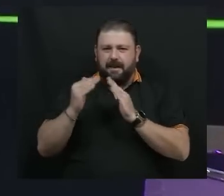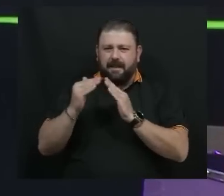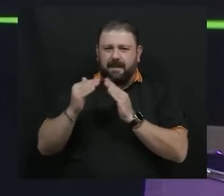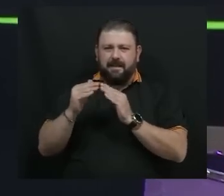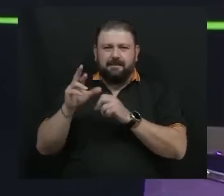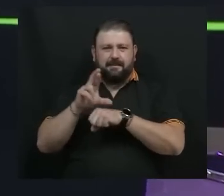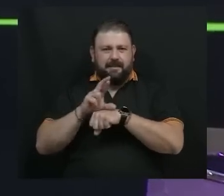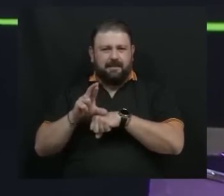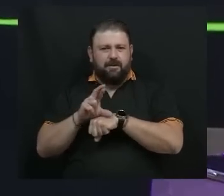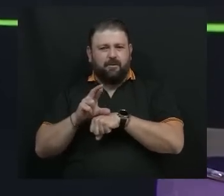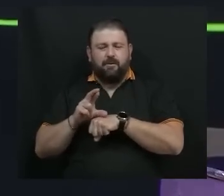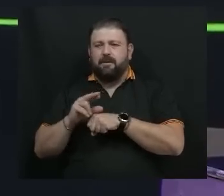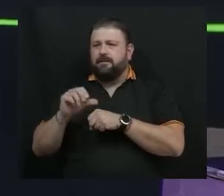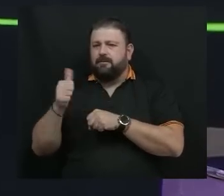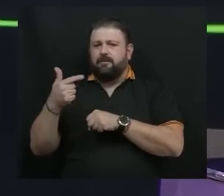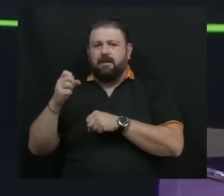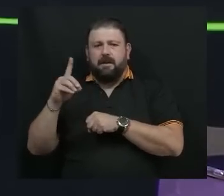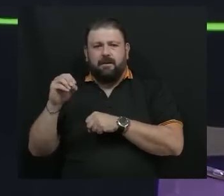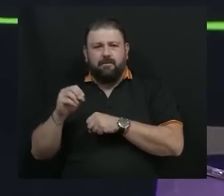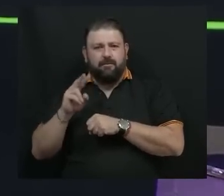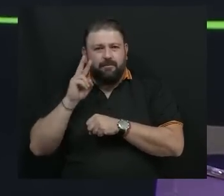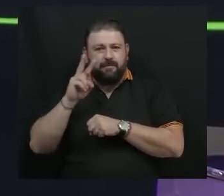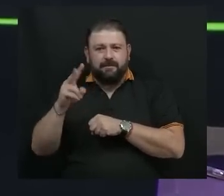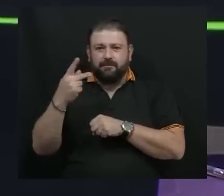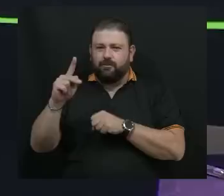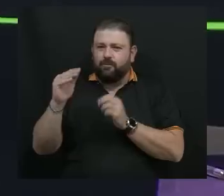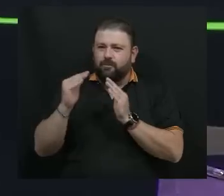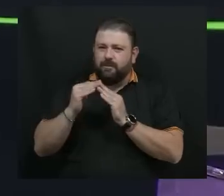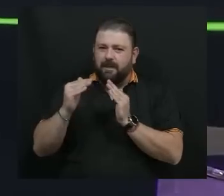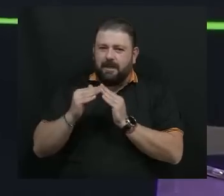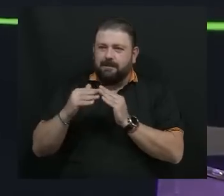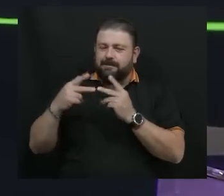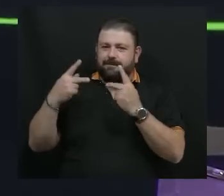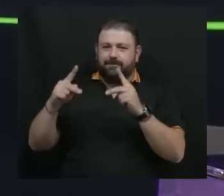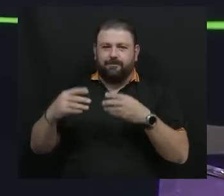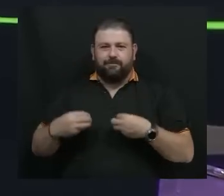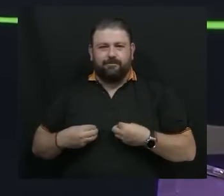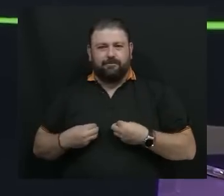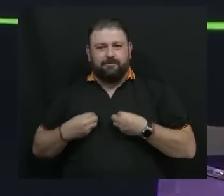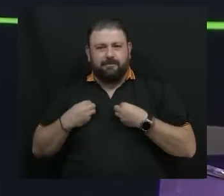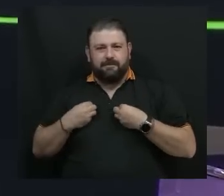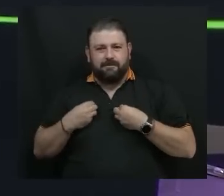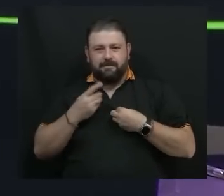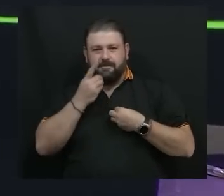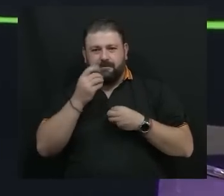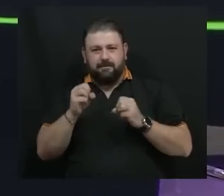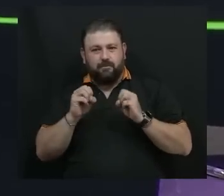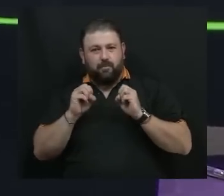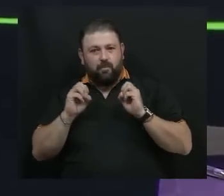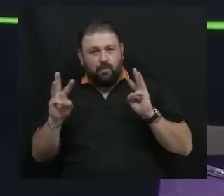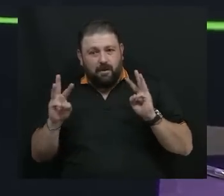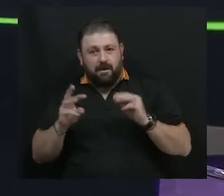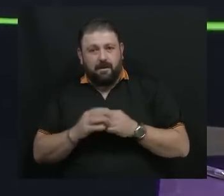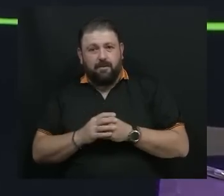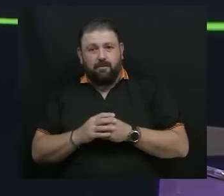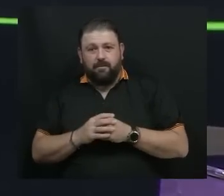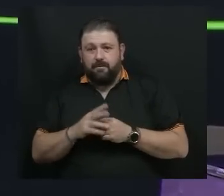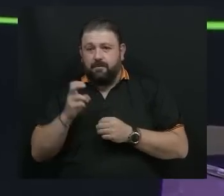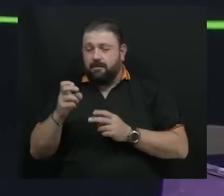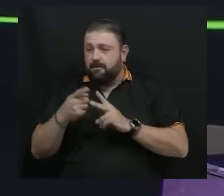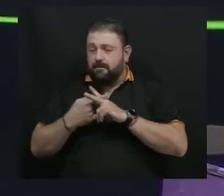casa de Gerardo y Rocío y ver sus casas, ver su estilo de vida. ¡Wow! Digo, Dios mío, ellos empezaron